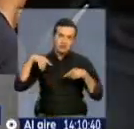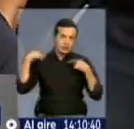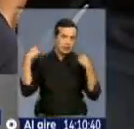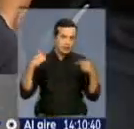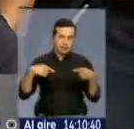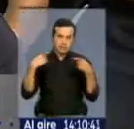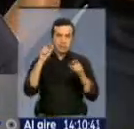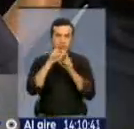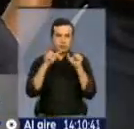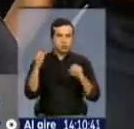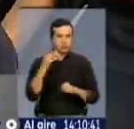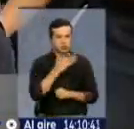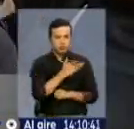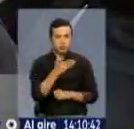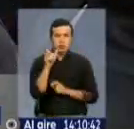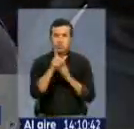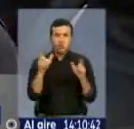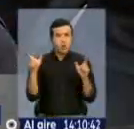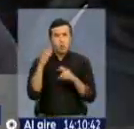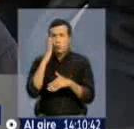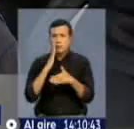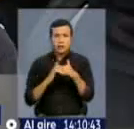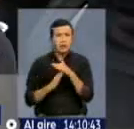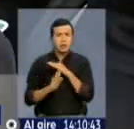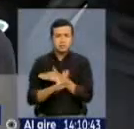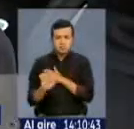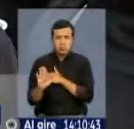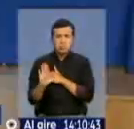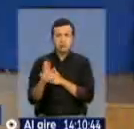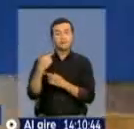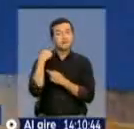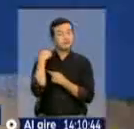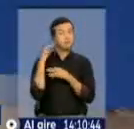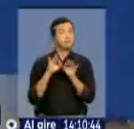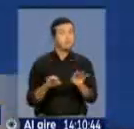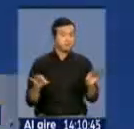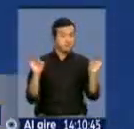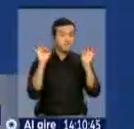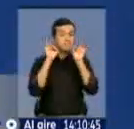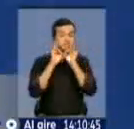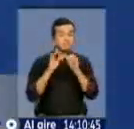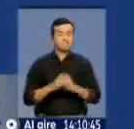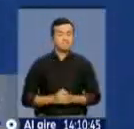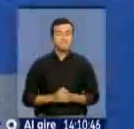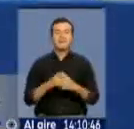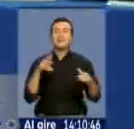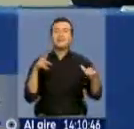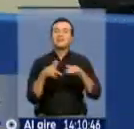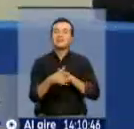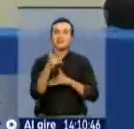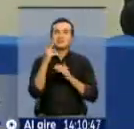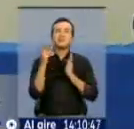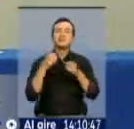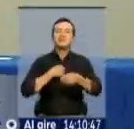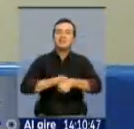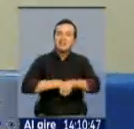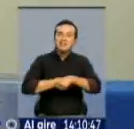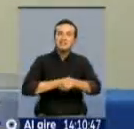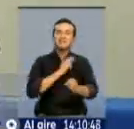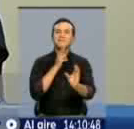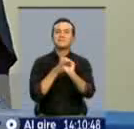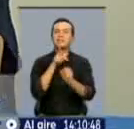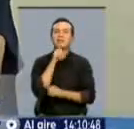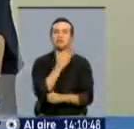llegamos a esas personas tan humildes que nos necesitan, entonces es una gran responsabilidad. En la inauguración de estos talleres participó